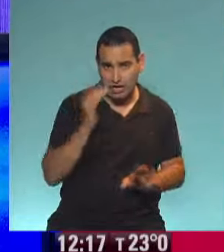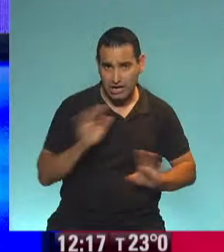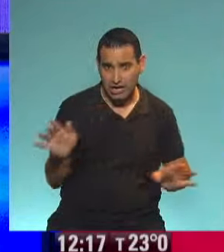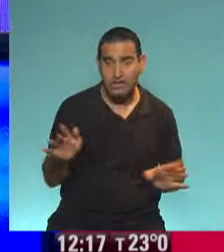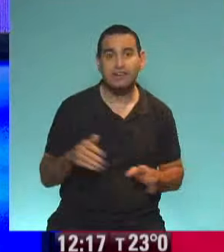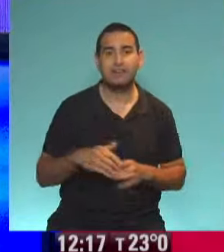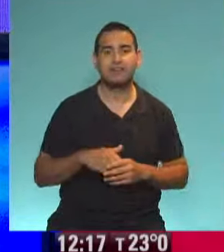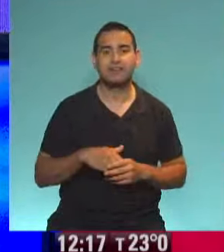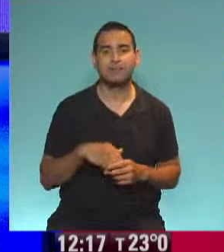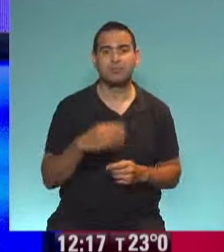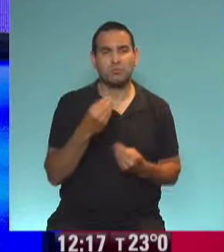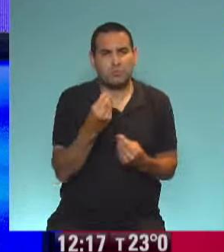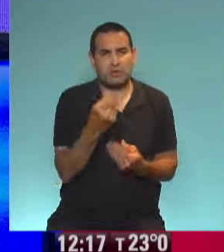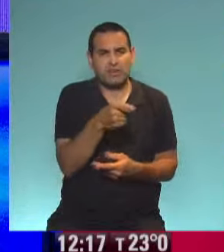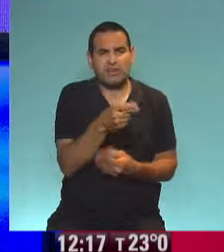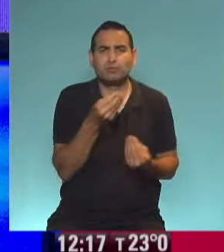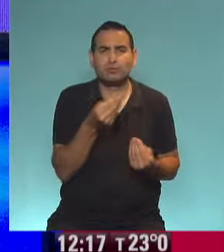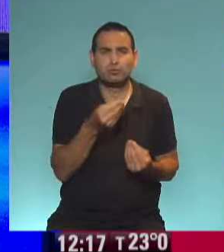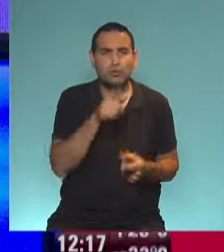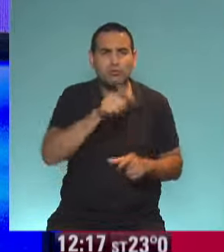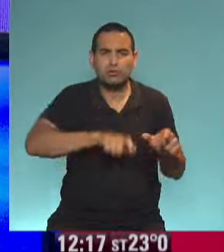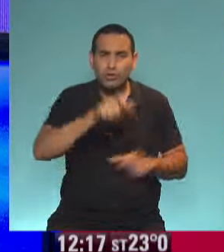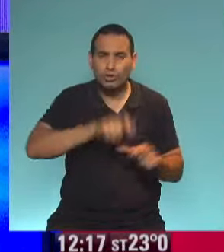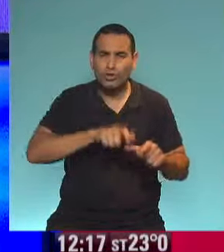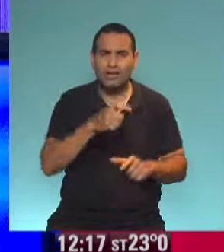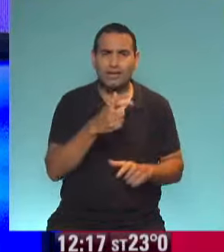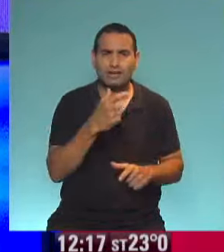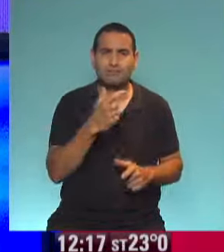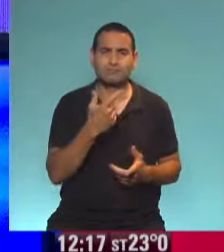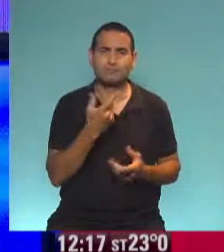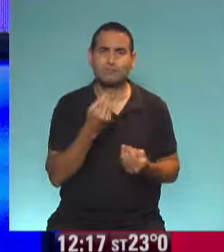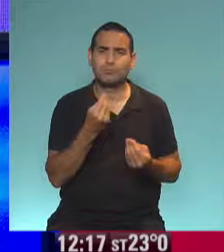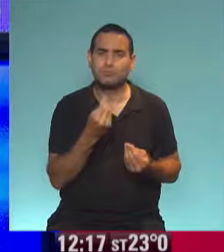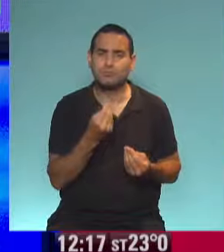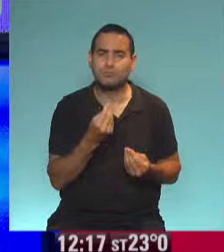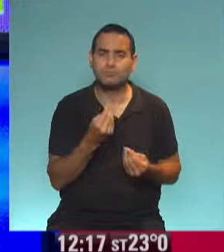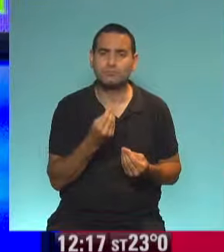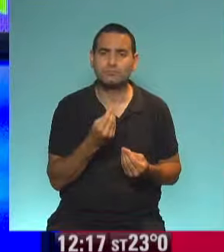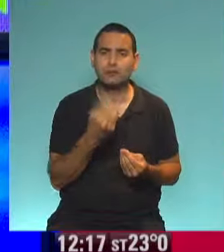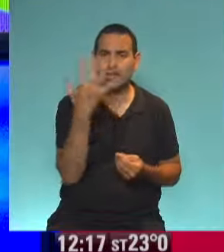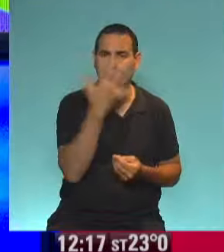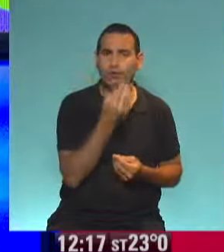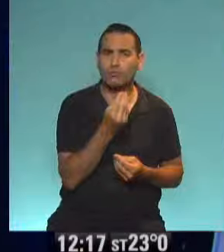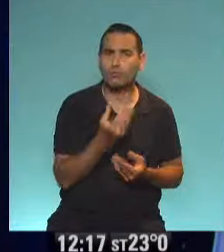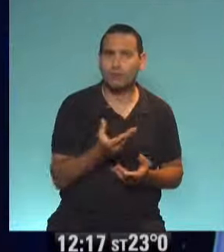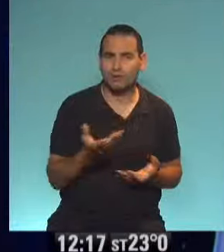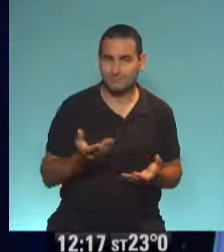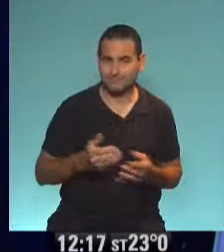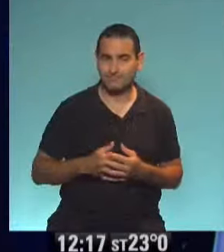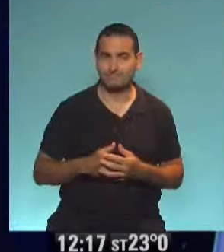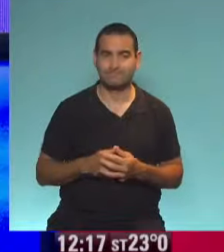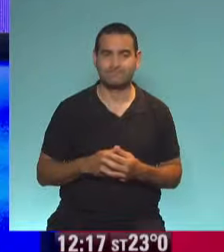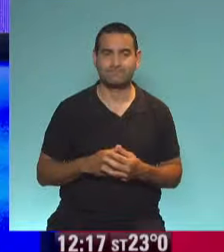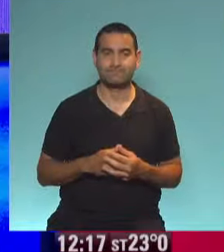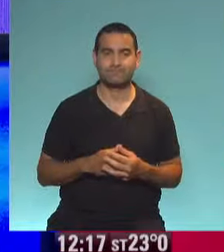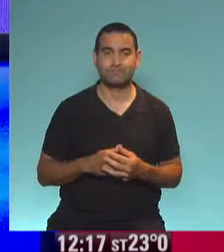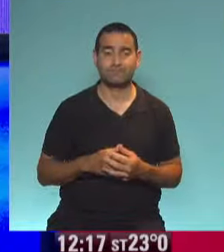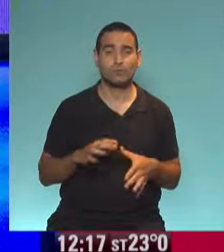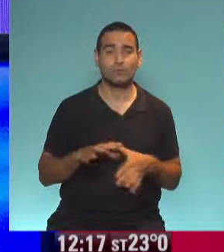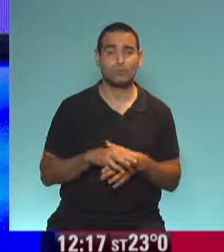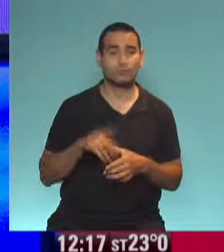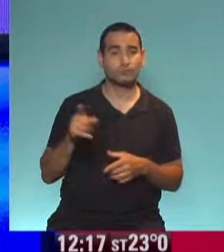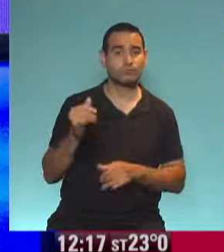sobre qué había pasado con esas personas que eran lo que nos decían de color negro. Claro, ¿no? Sí, tal cual. Me quedé pensando en esto que decía